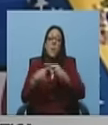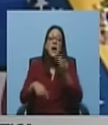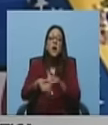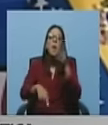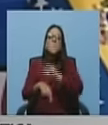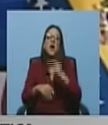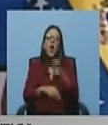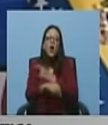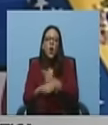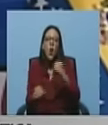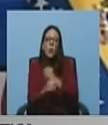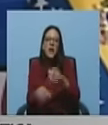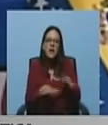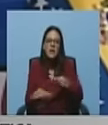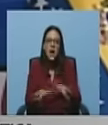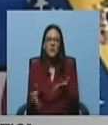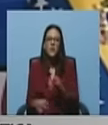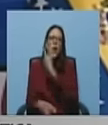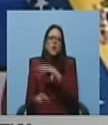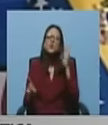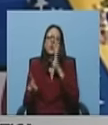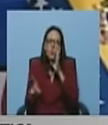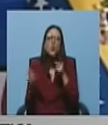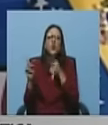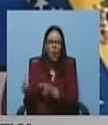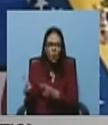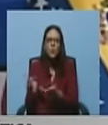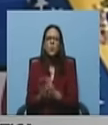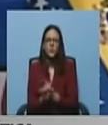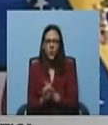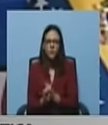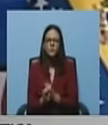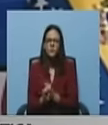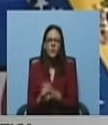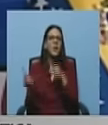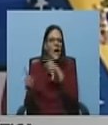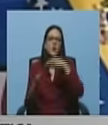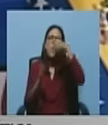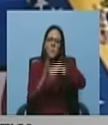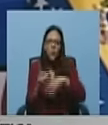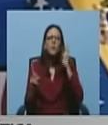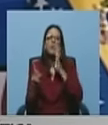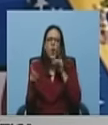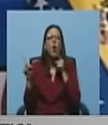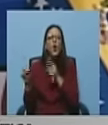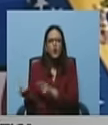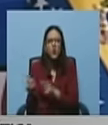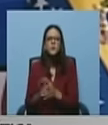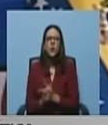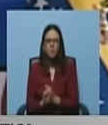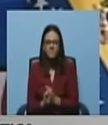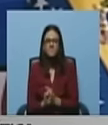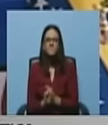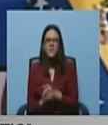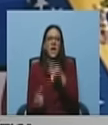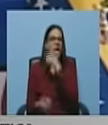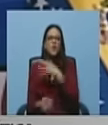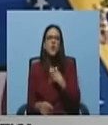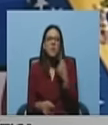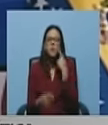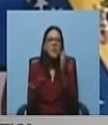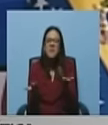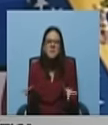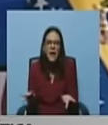peores gobernando. Muy corruptos. Muy, pero muy corruptos. No pueden ver